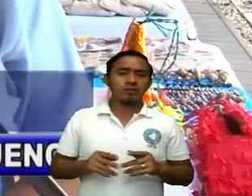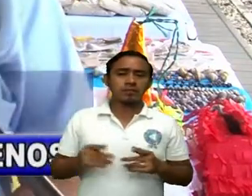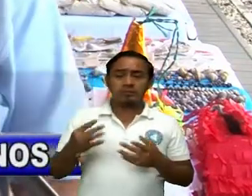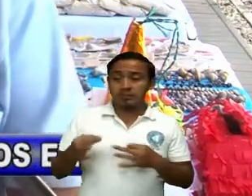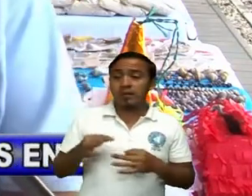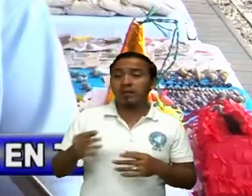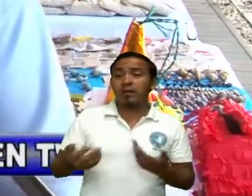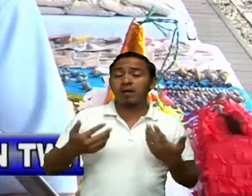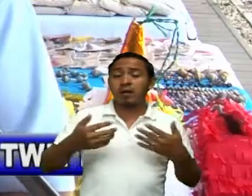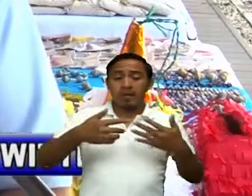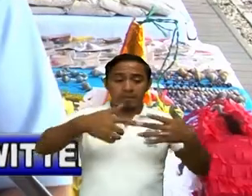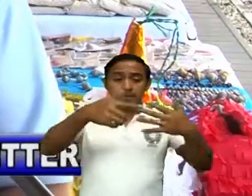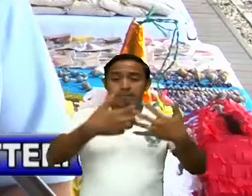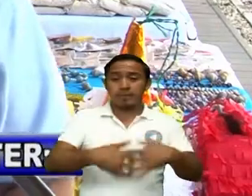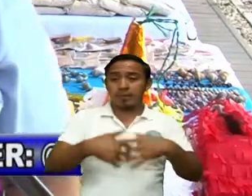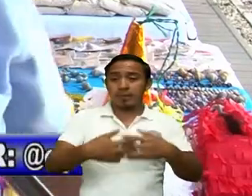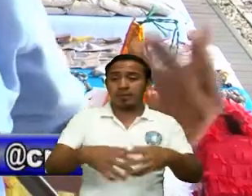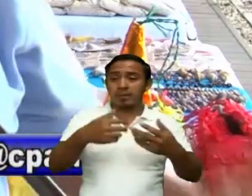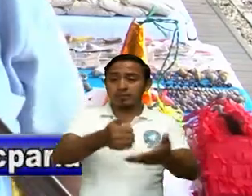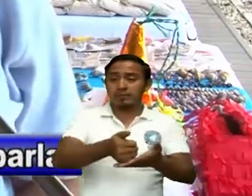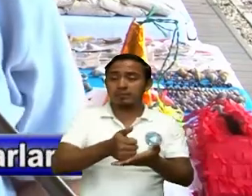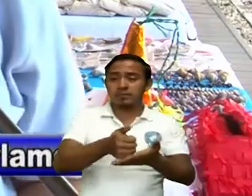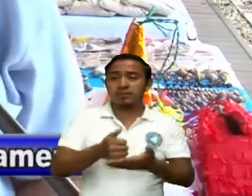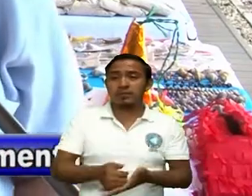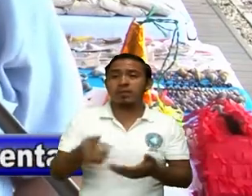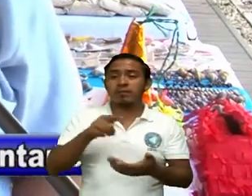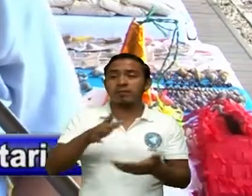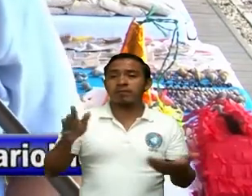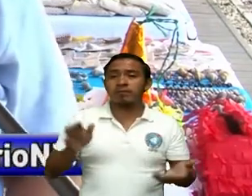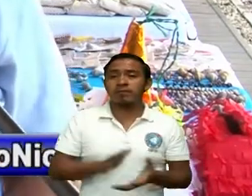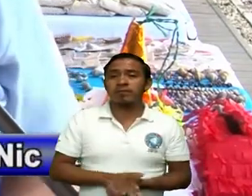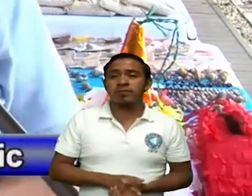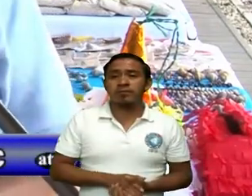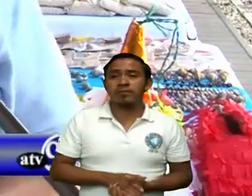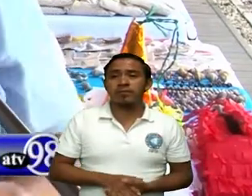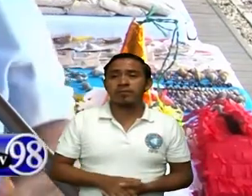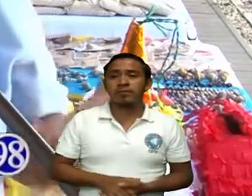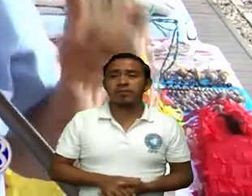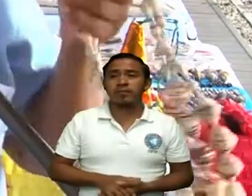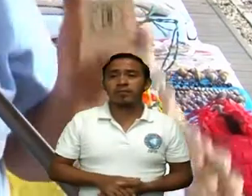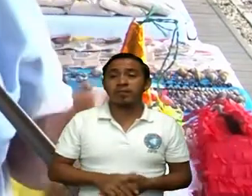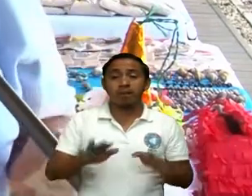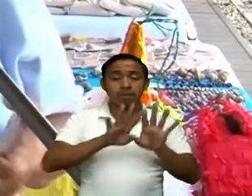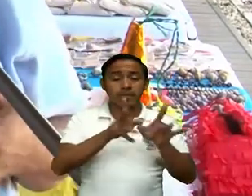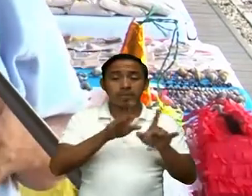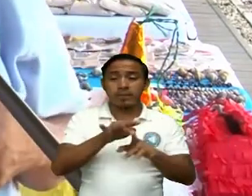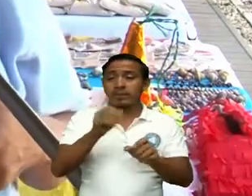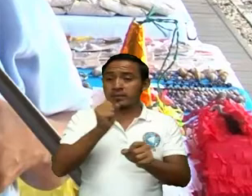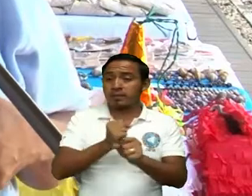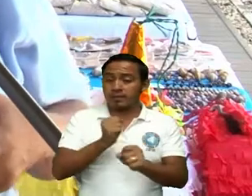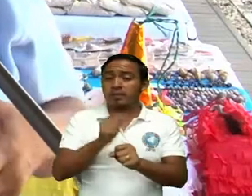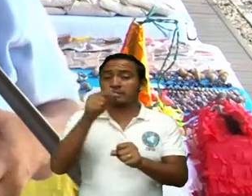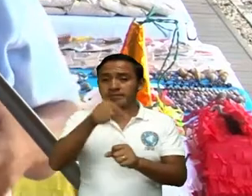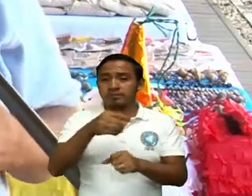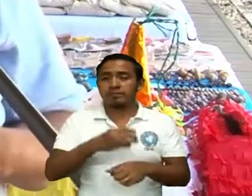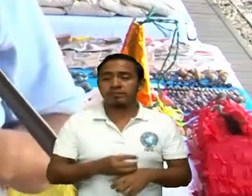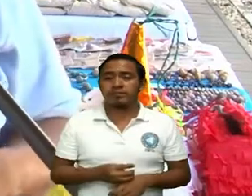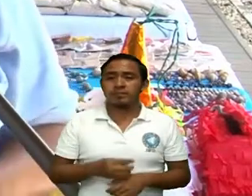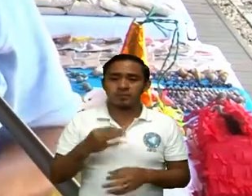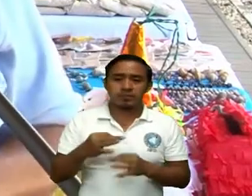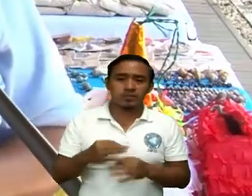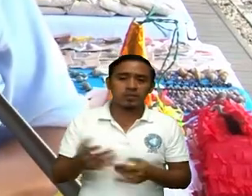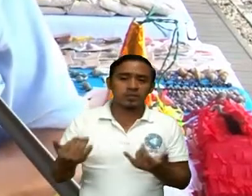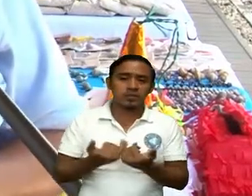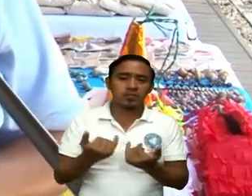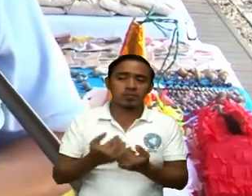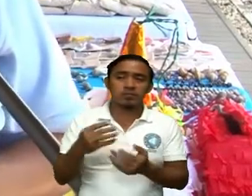La planta recicladora ha venido a ayudar, porque hasta hay mujeres que están trabajando ahí, que están saliendo adelante